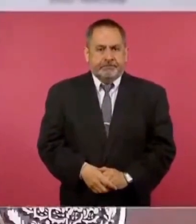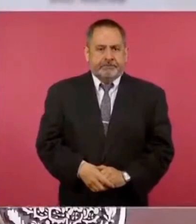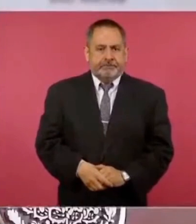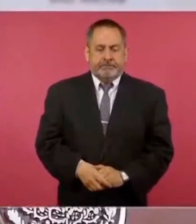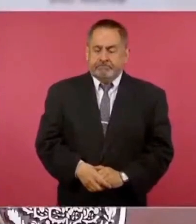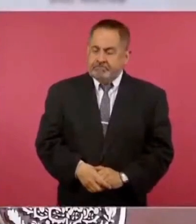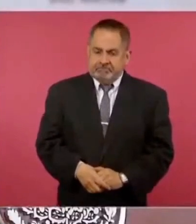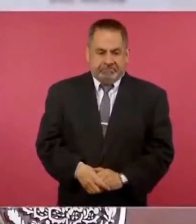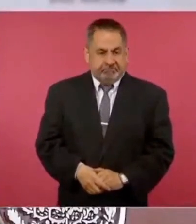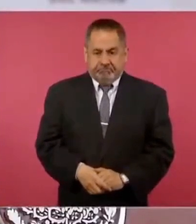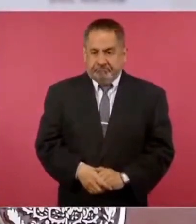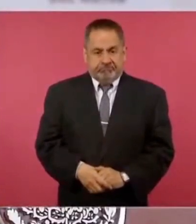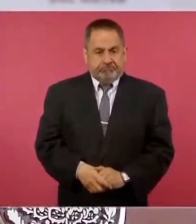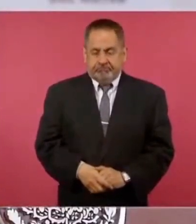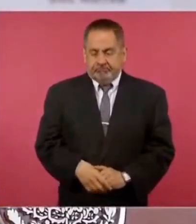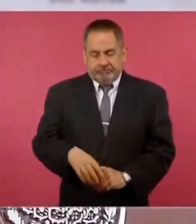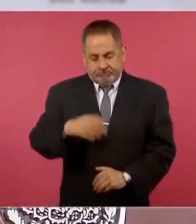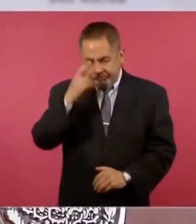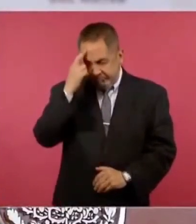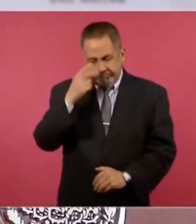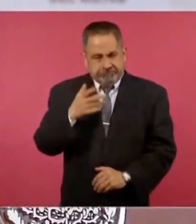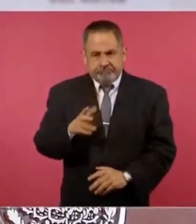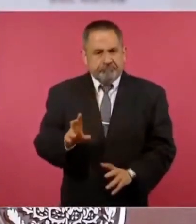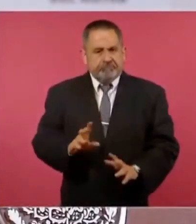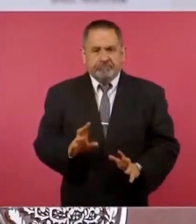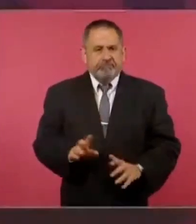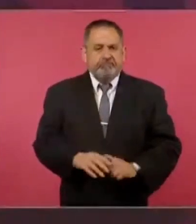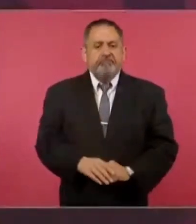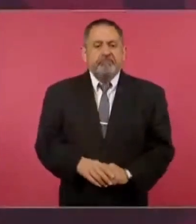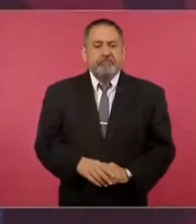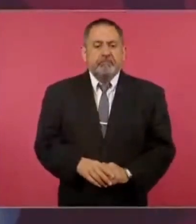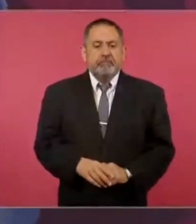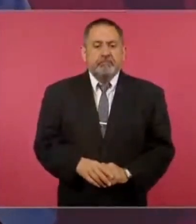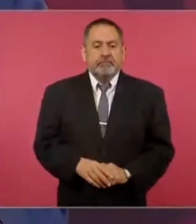Y como lo sostenía